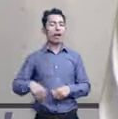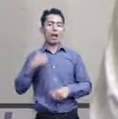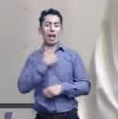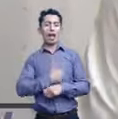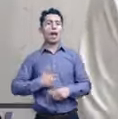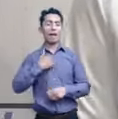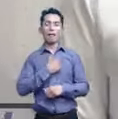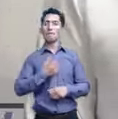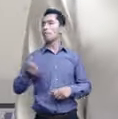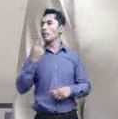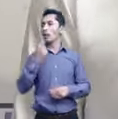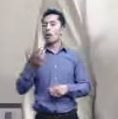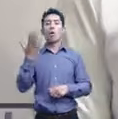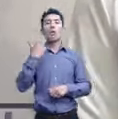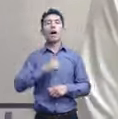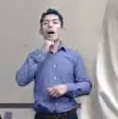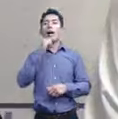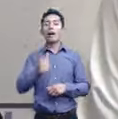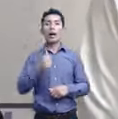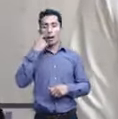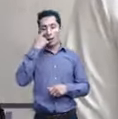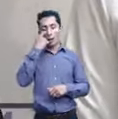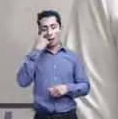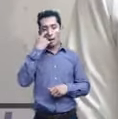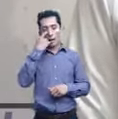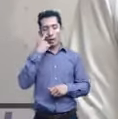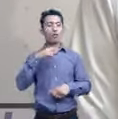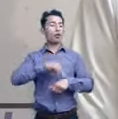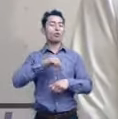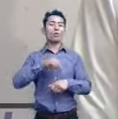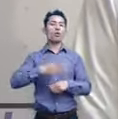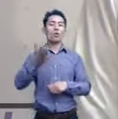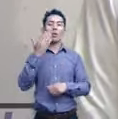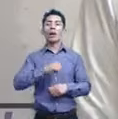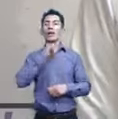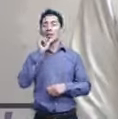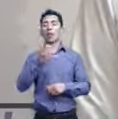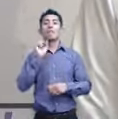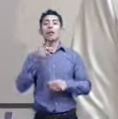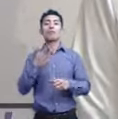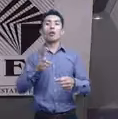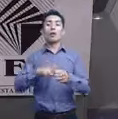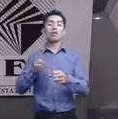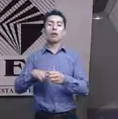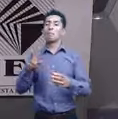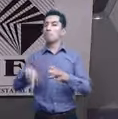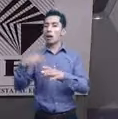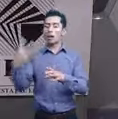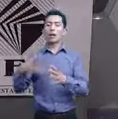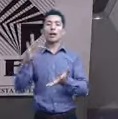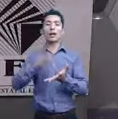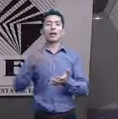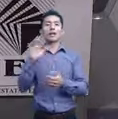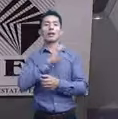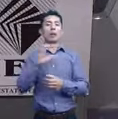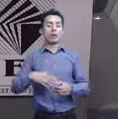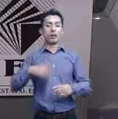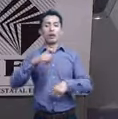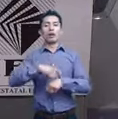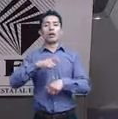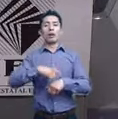que no haya medicamentos, que no haya doctores y que las clínicas estén vacías. Gracias, candidato. Se